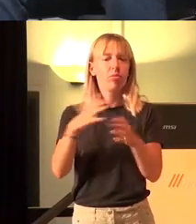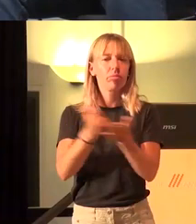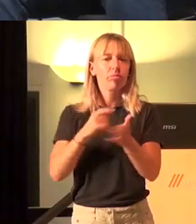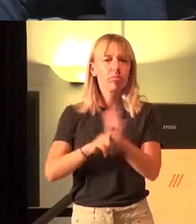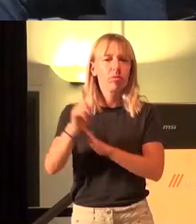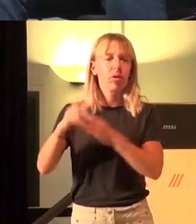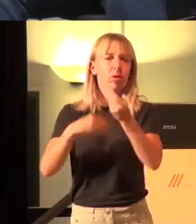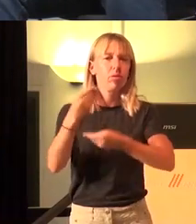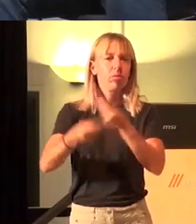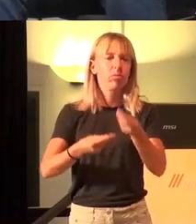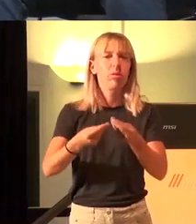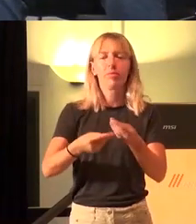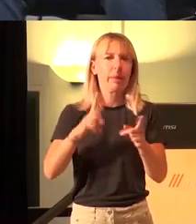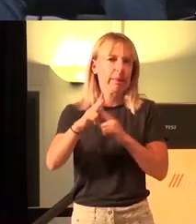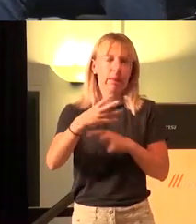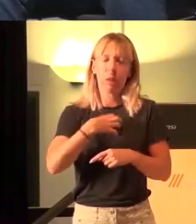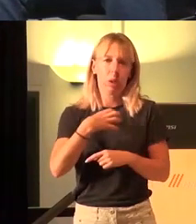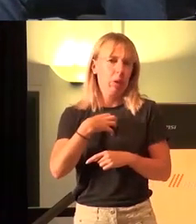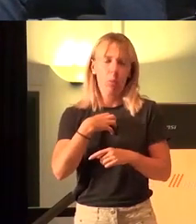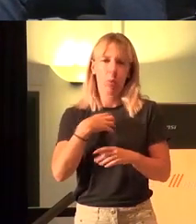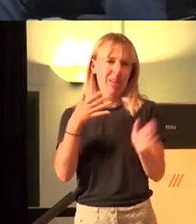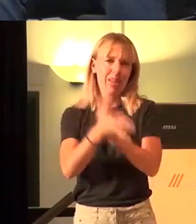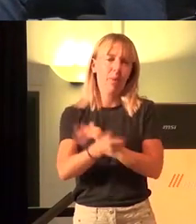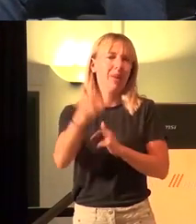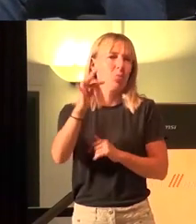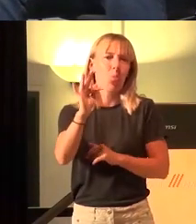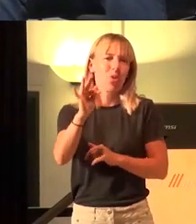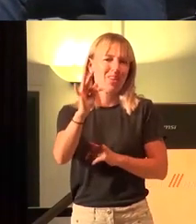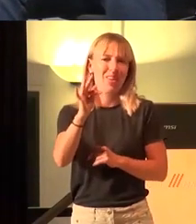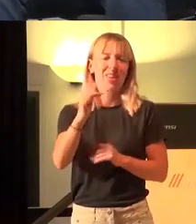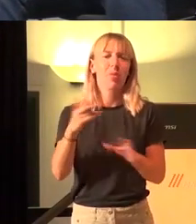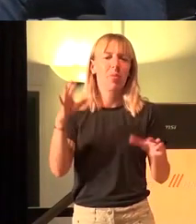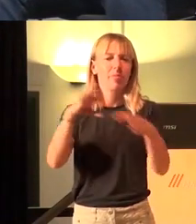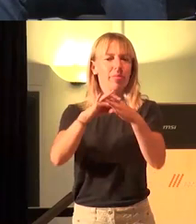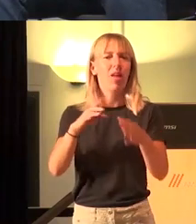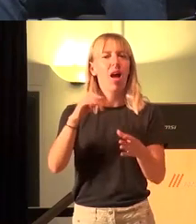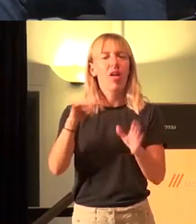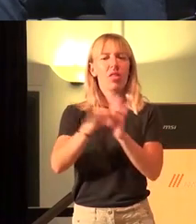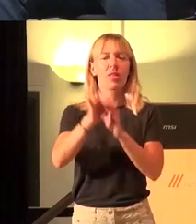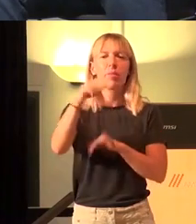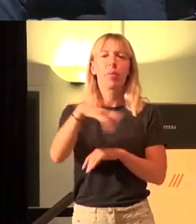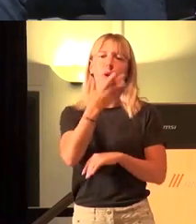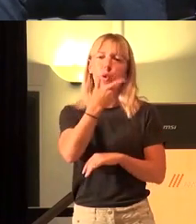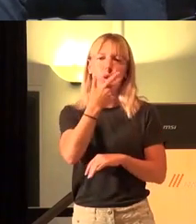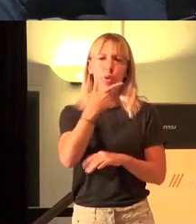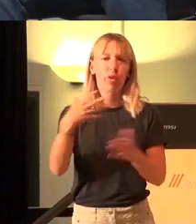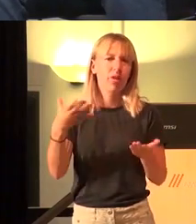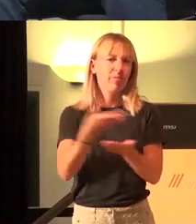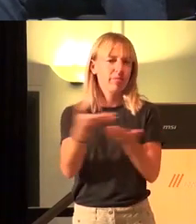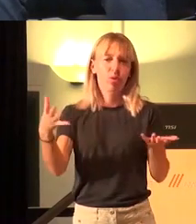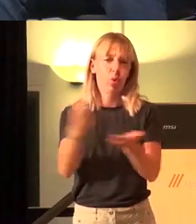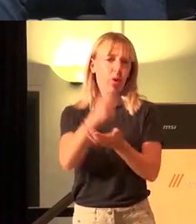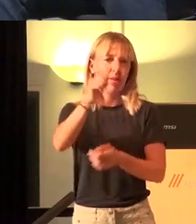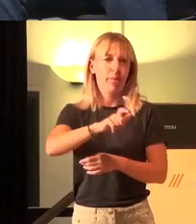era inevitable, desde el sitio más positivo, unirse a Cerca. También porque además conocíamos a todas las